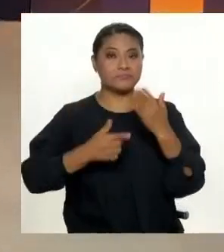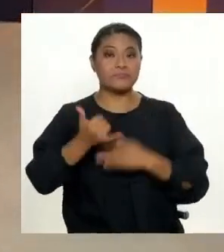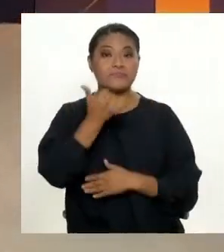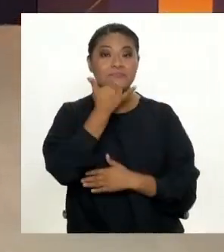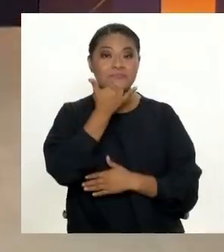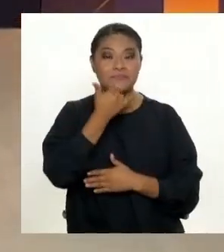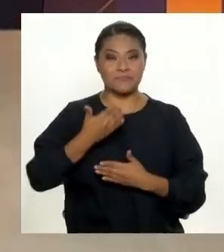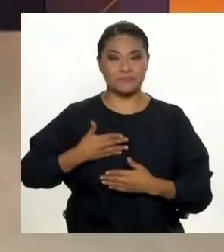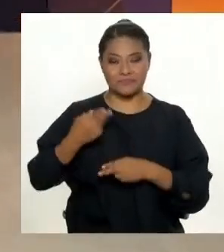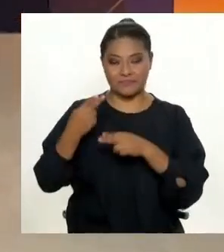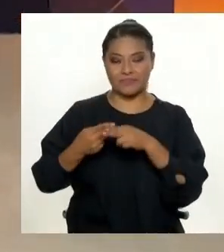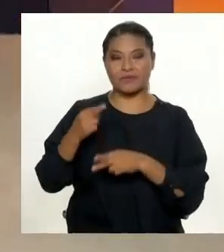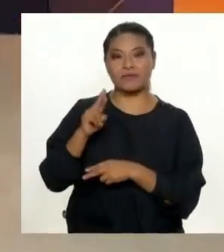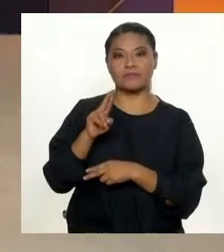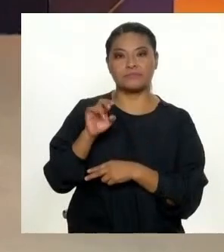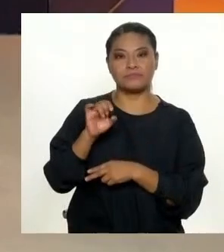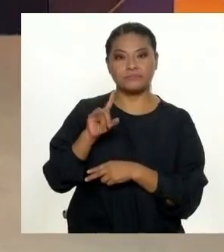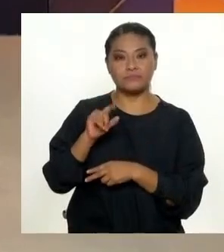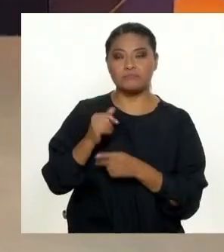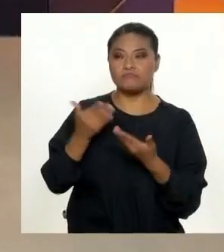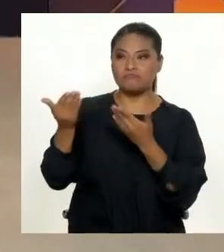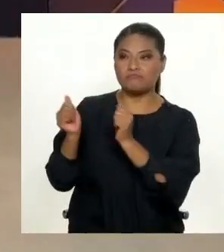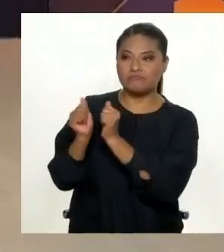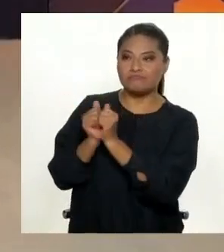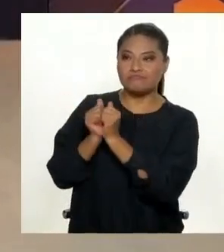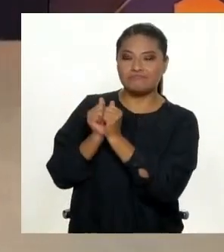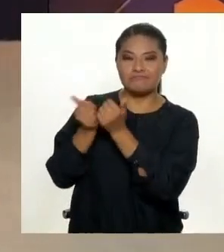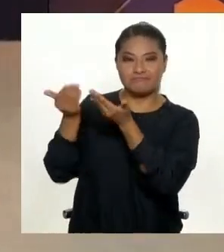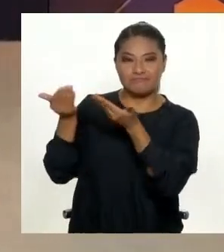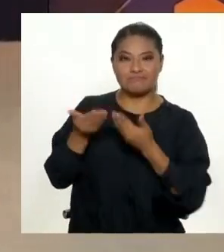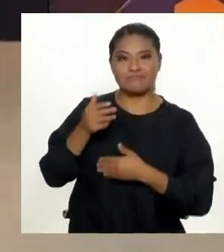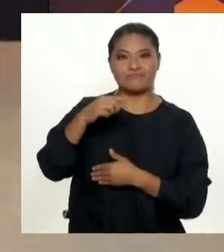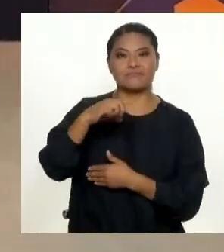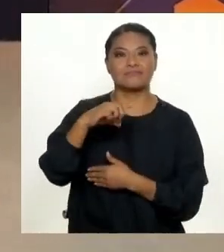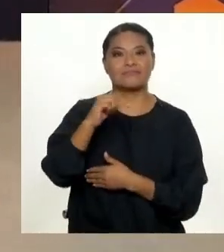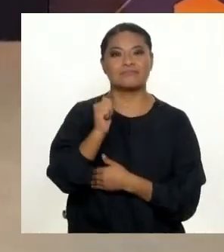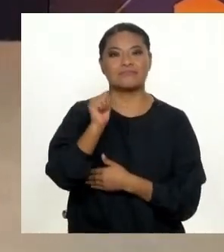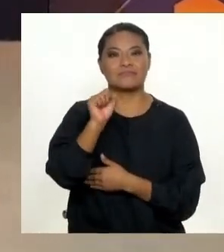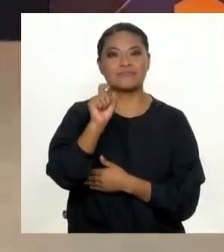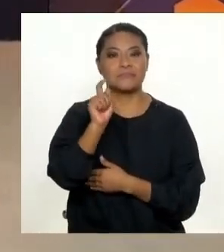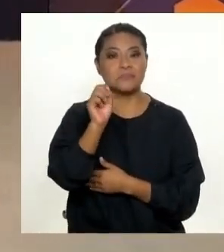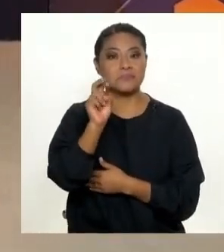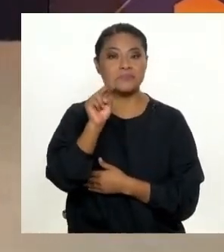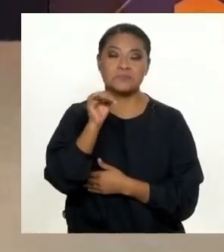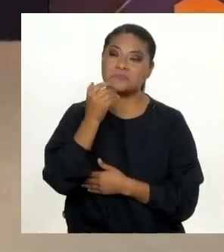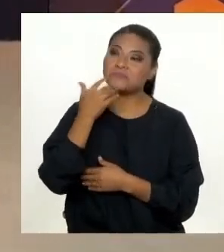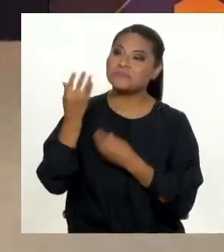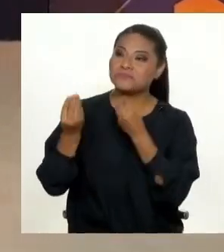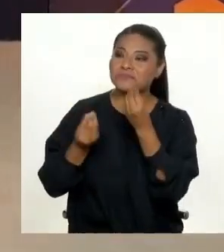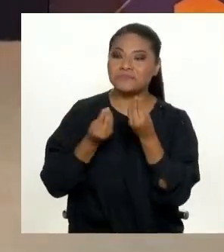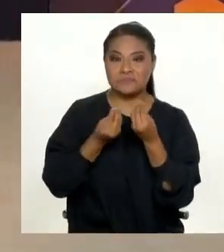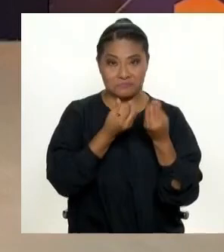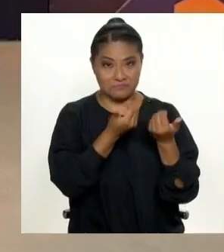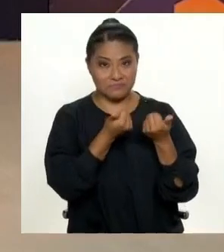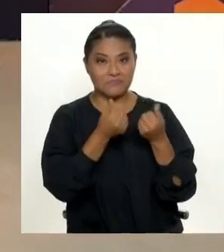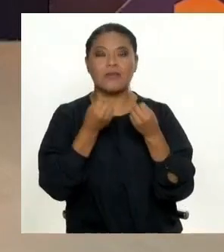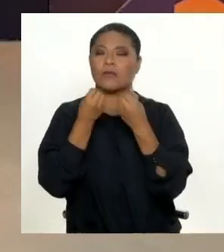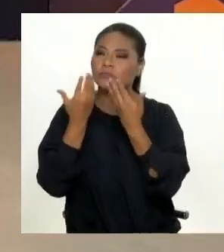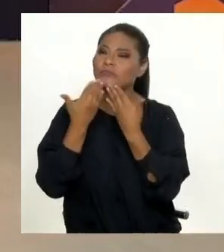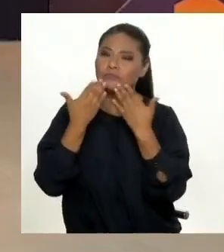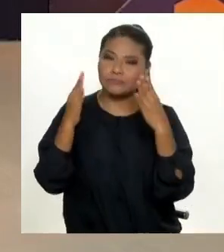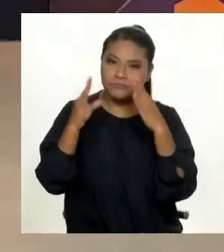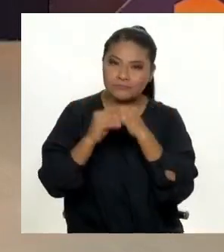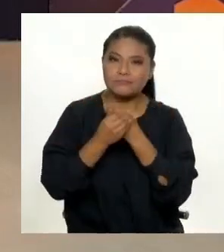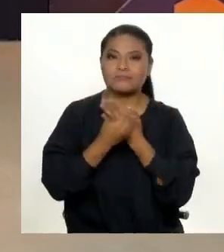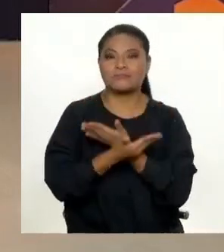Romy Wameni-Heiniger y está conmigo como todas las noches mi compañero Gastón Gaviola del Río. ¿Cómo estás, Gastón? Muy buenas noches. Muy bien, Romy. Muy buenas noches para ti, muy buenas noches